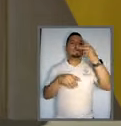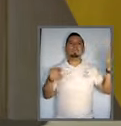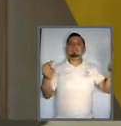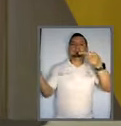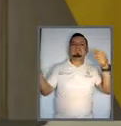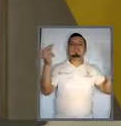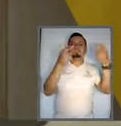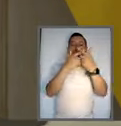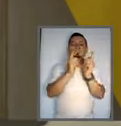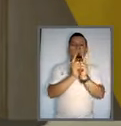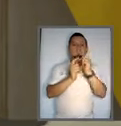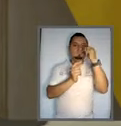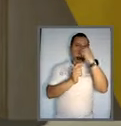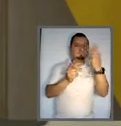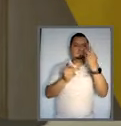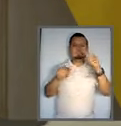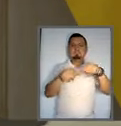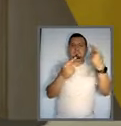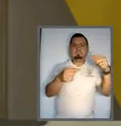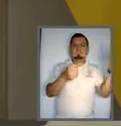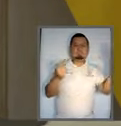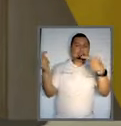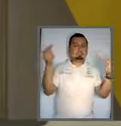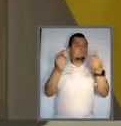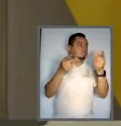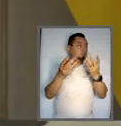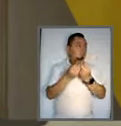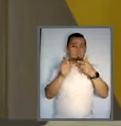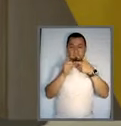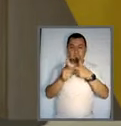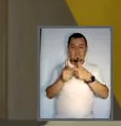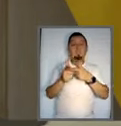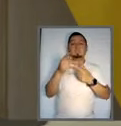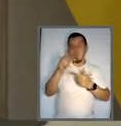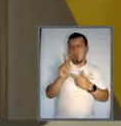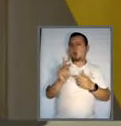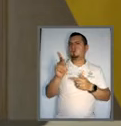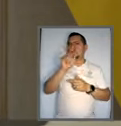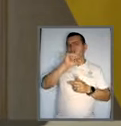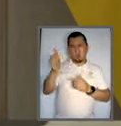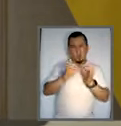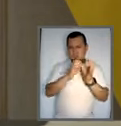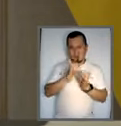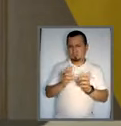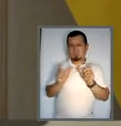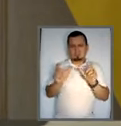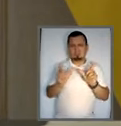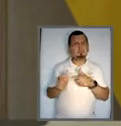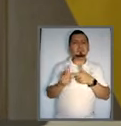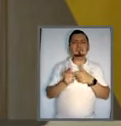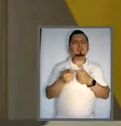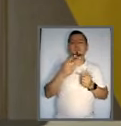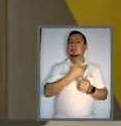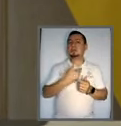están viviendo los grupos de la delincuencia organizada. En fin, en general el tema de seguridad creo que ahí vamos caminando, y este tema pues es una decisión